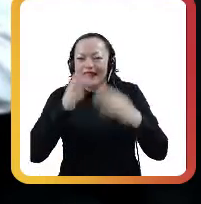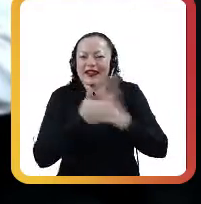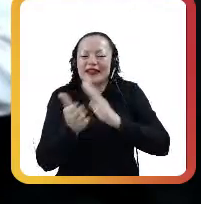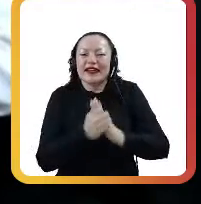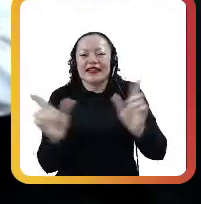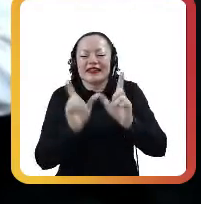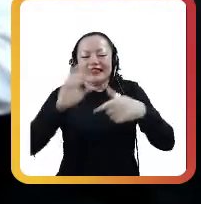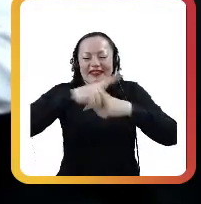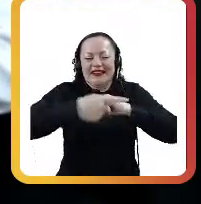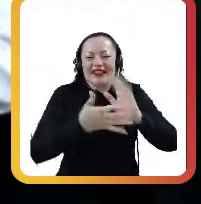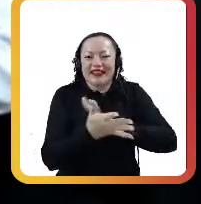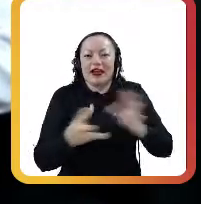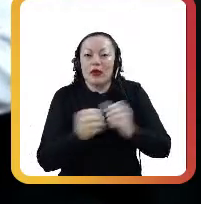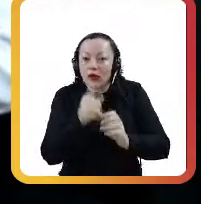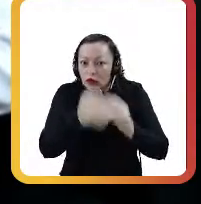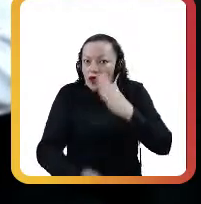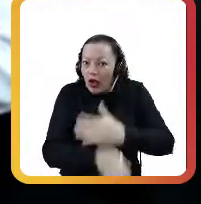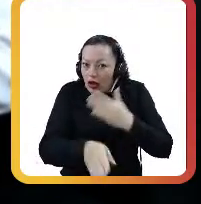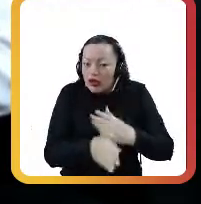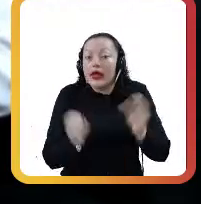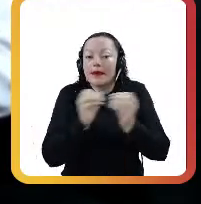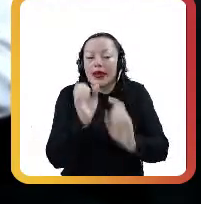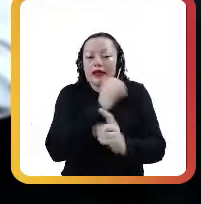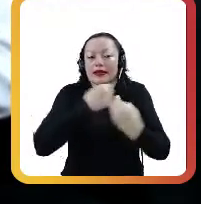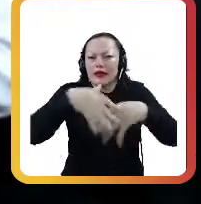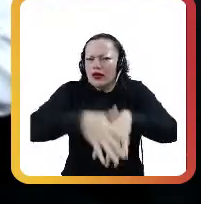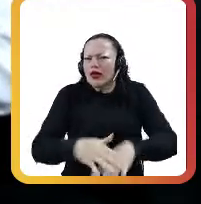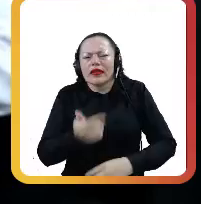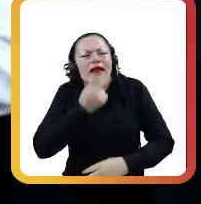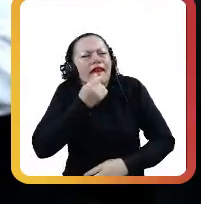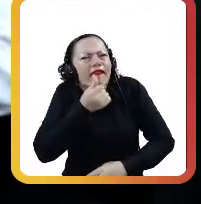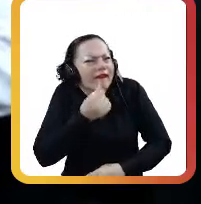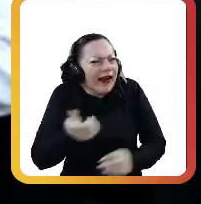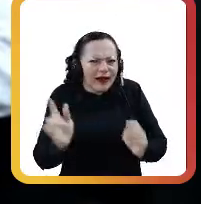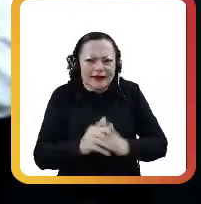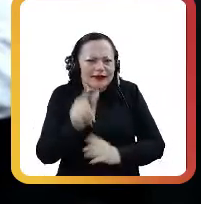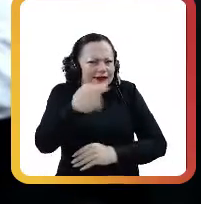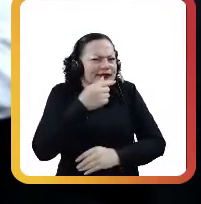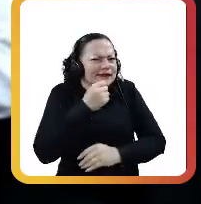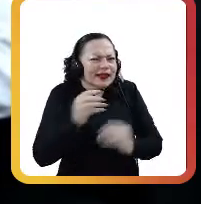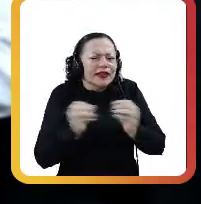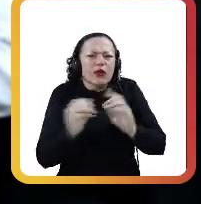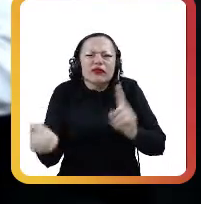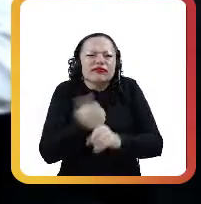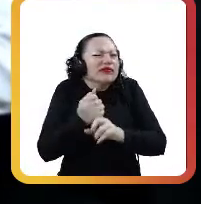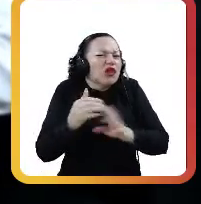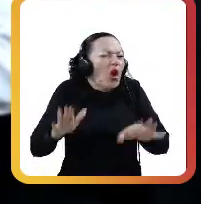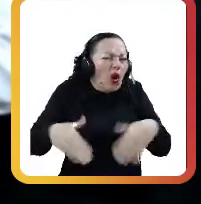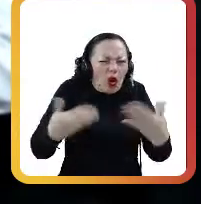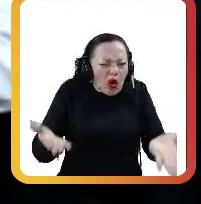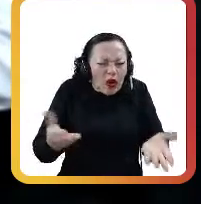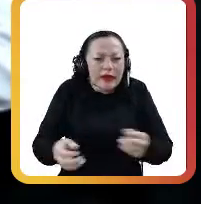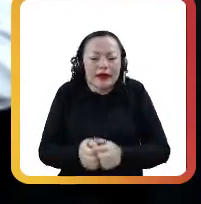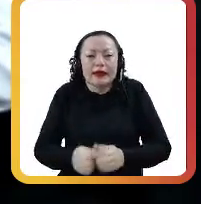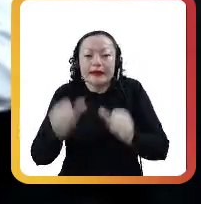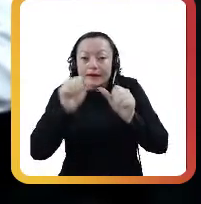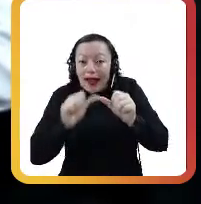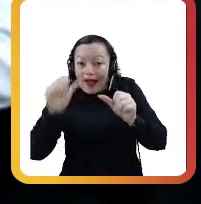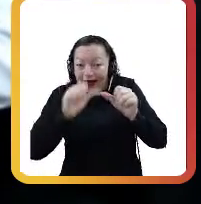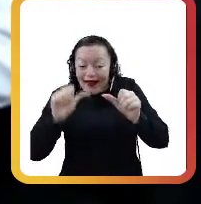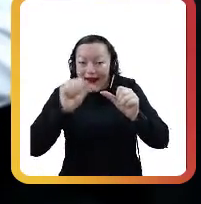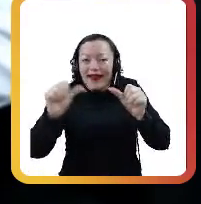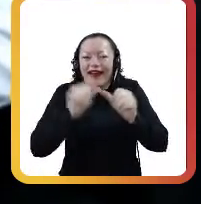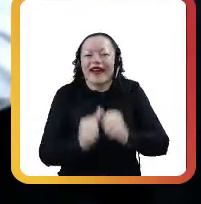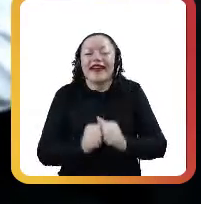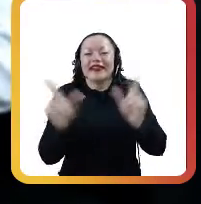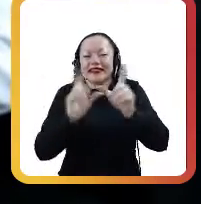Canal Visión Dorada. Recuerde que nos puede seguir en las redes sociales, ¿no? Es muy fácil, muy, muy fácil. Nos va a encontrar como arroba